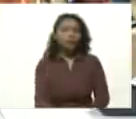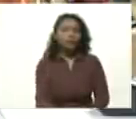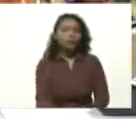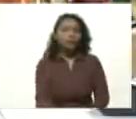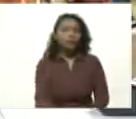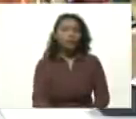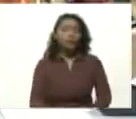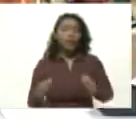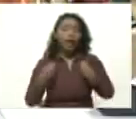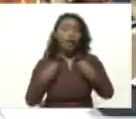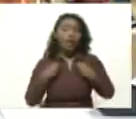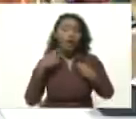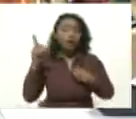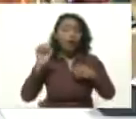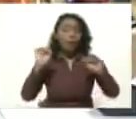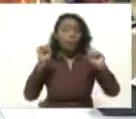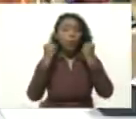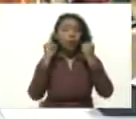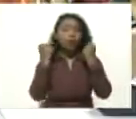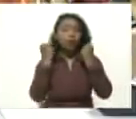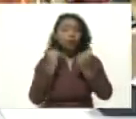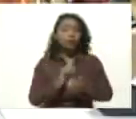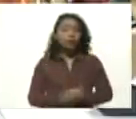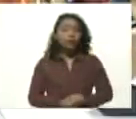que vivían en Bogotá,